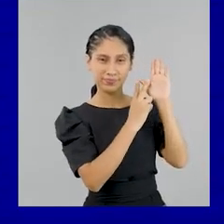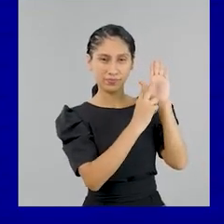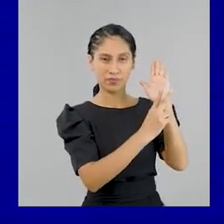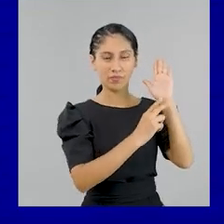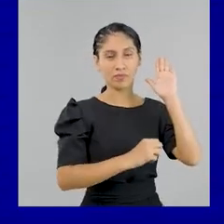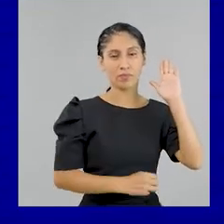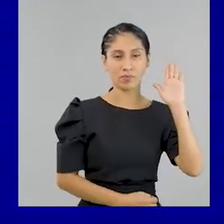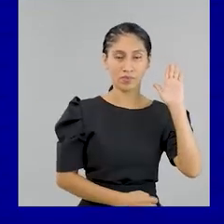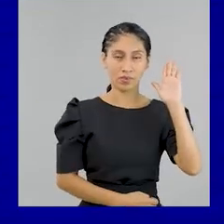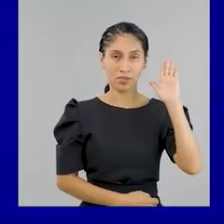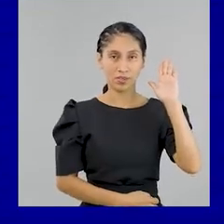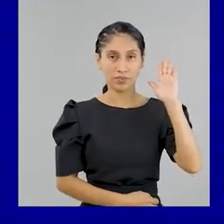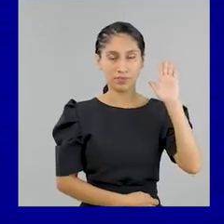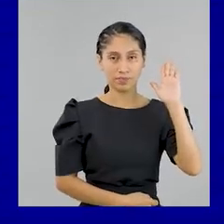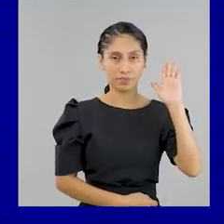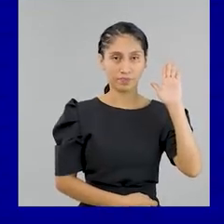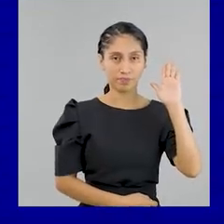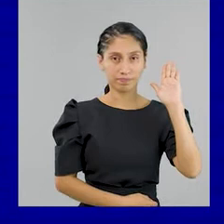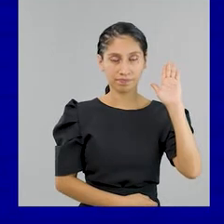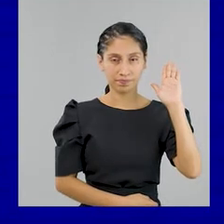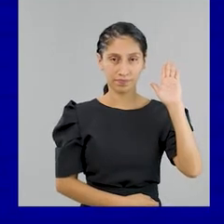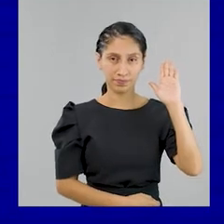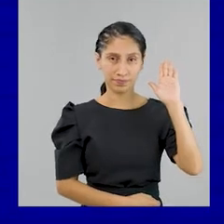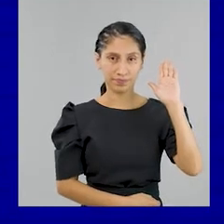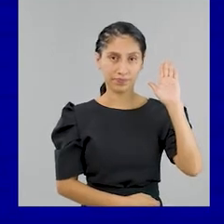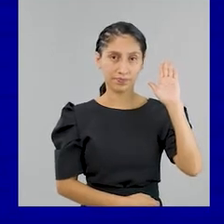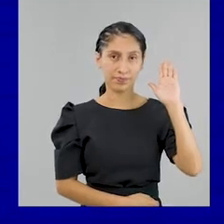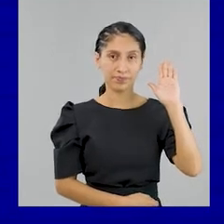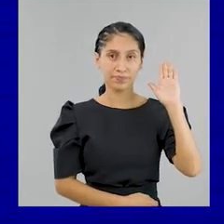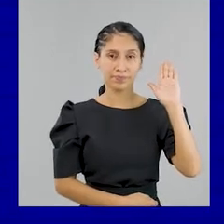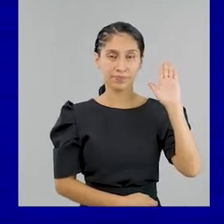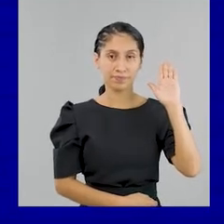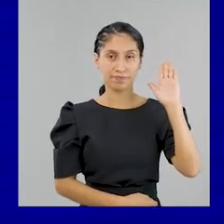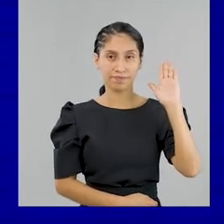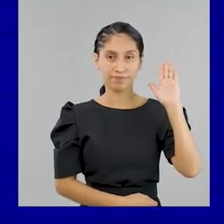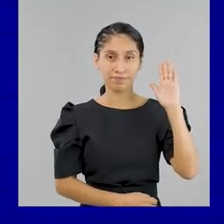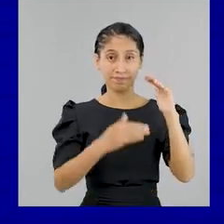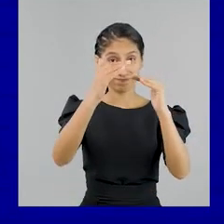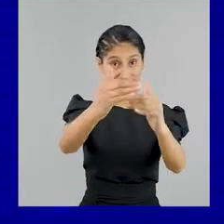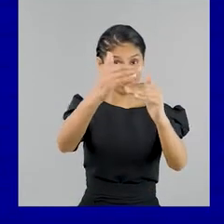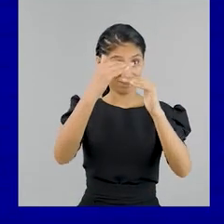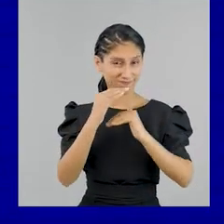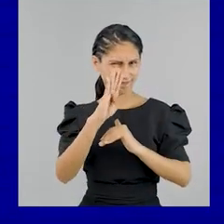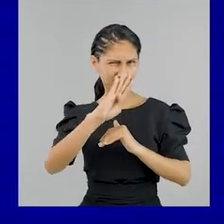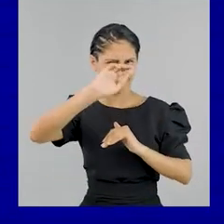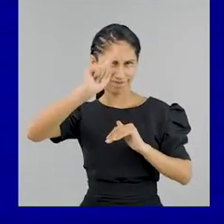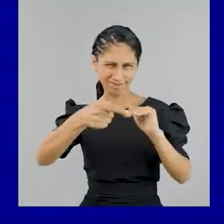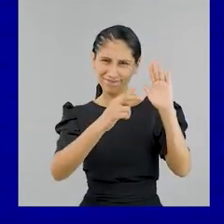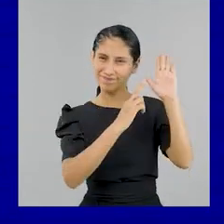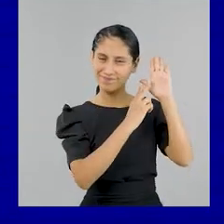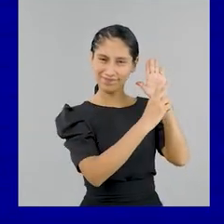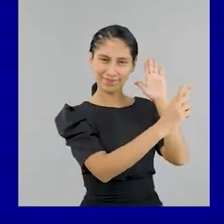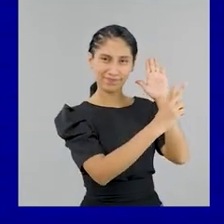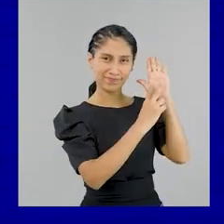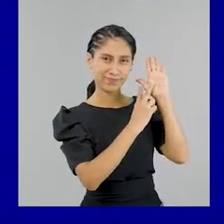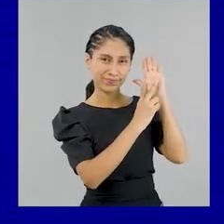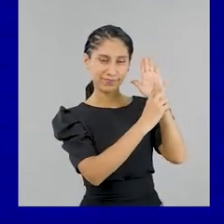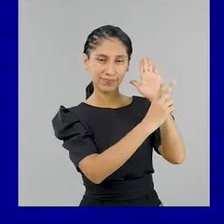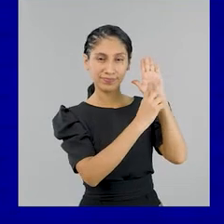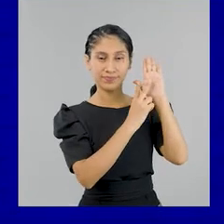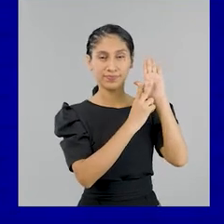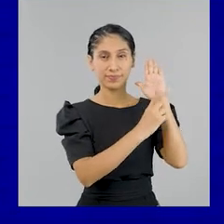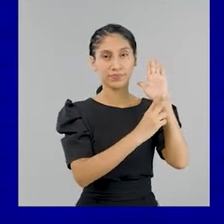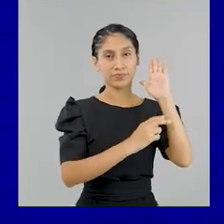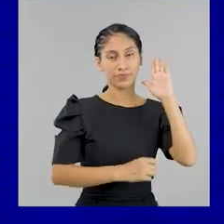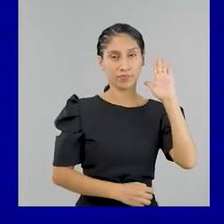recoge la importancia de la rebelión de Micaela Bastidas para la independencia del Perú. B. Resaltar la importancia de